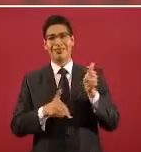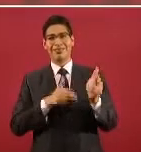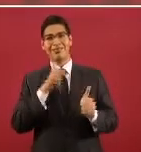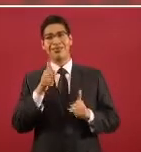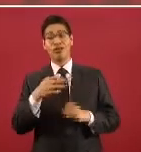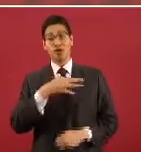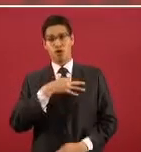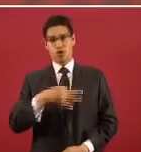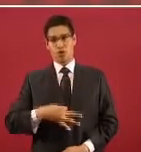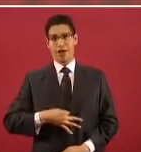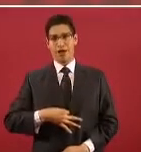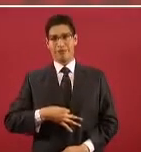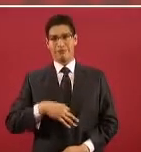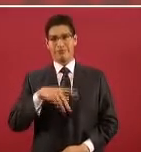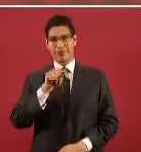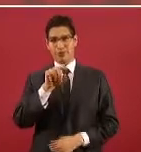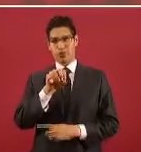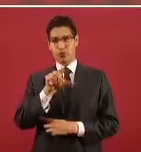Necesita